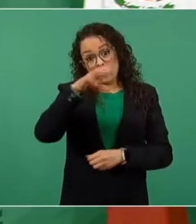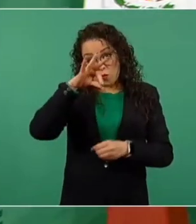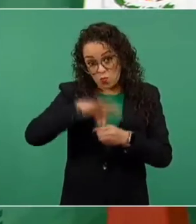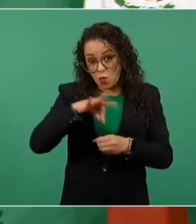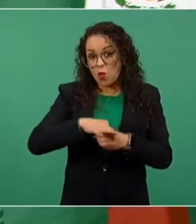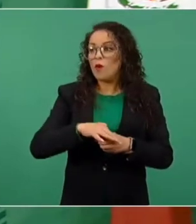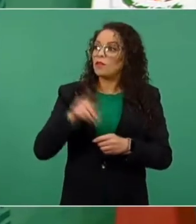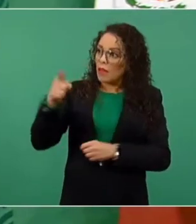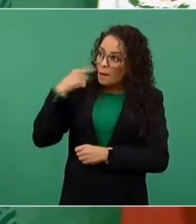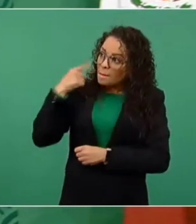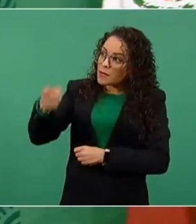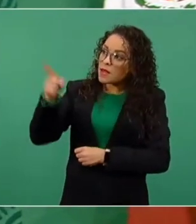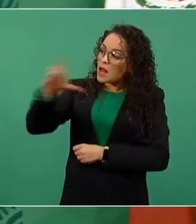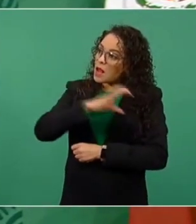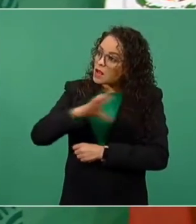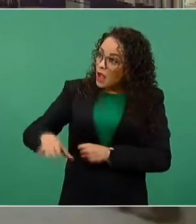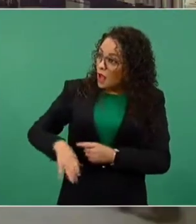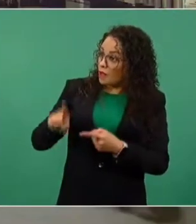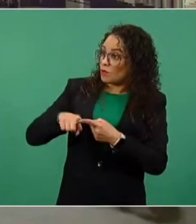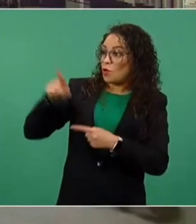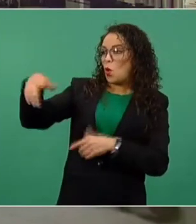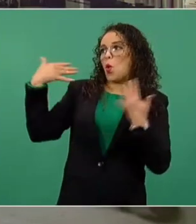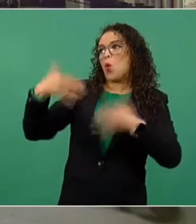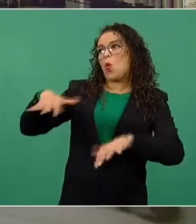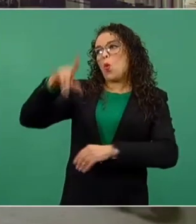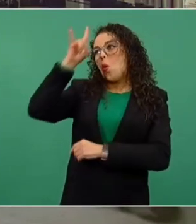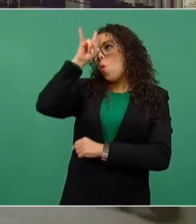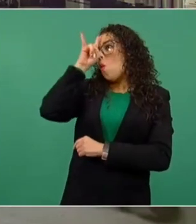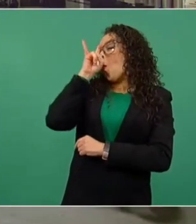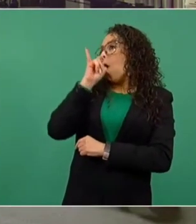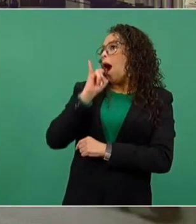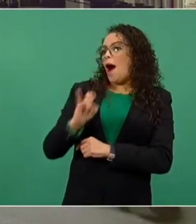este está guapísimo.